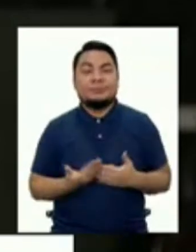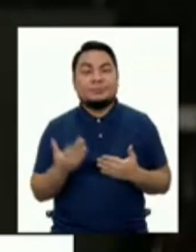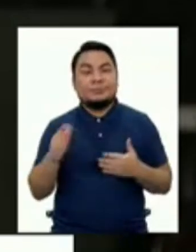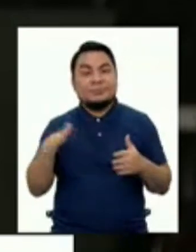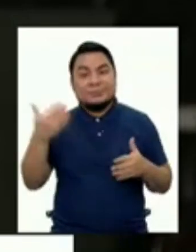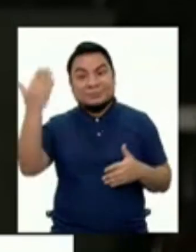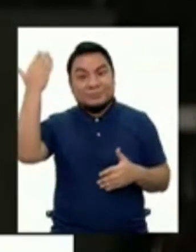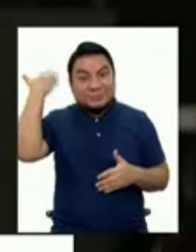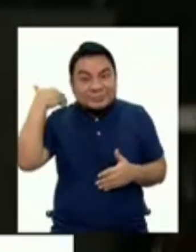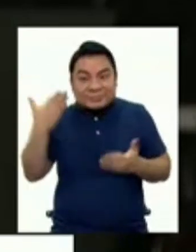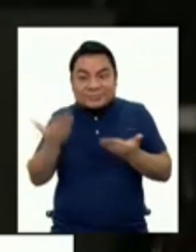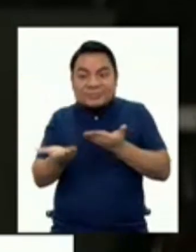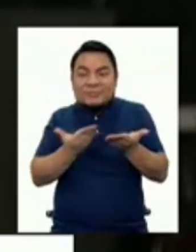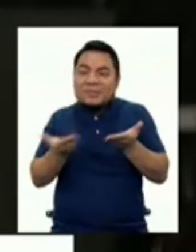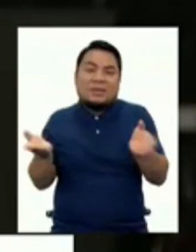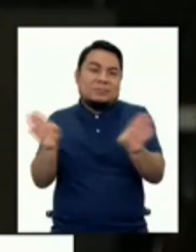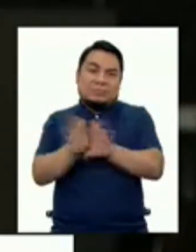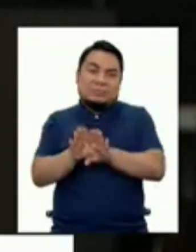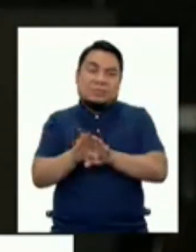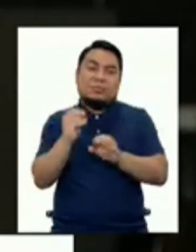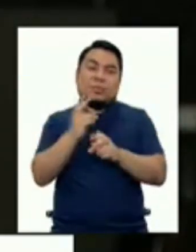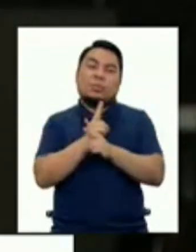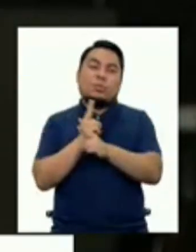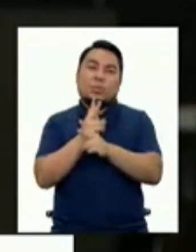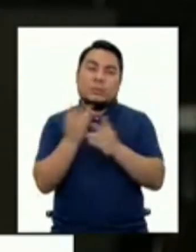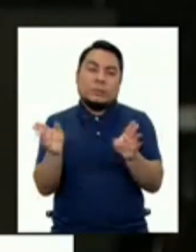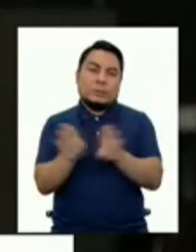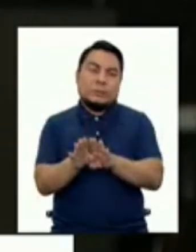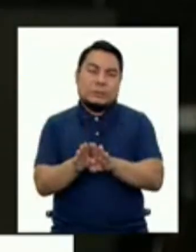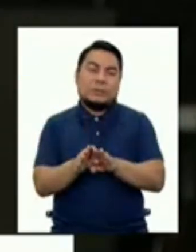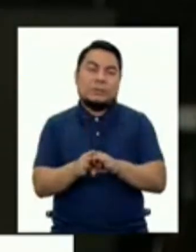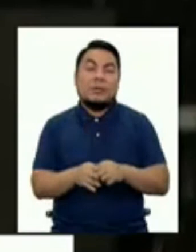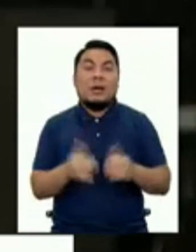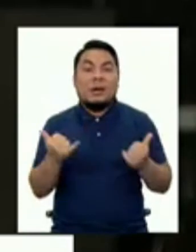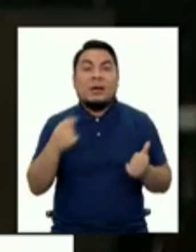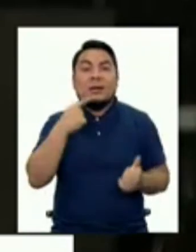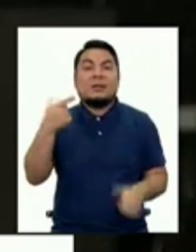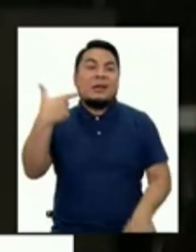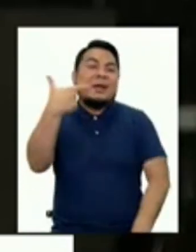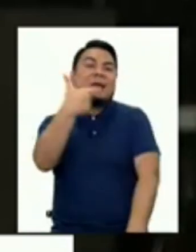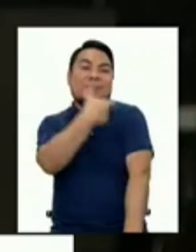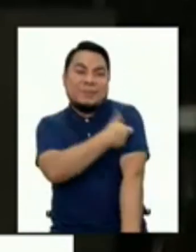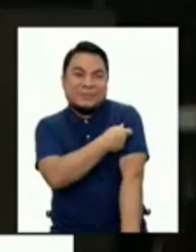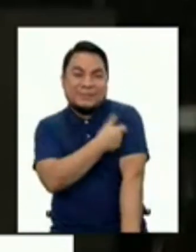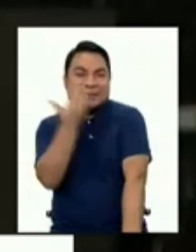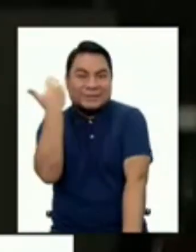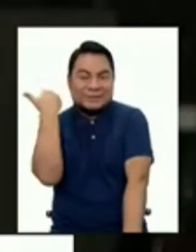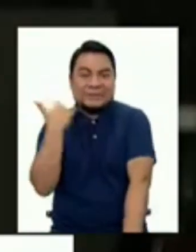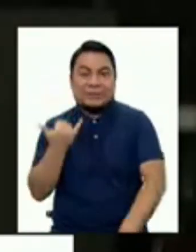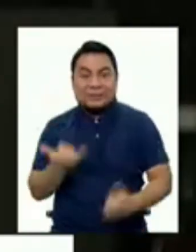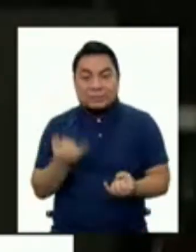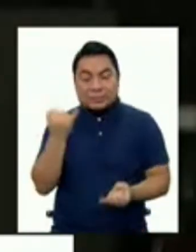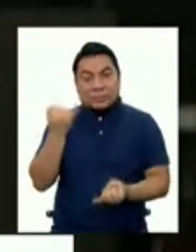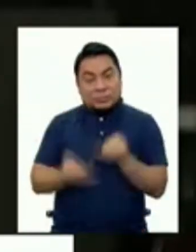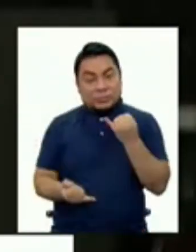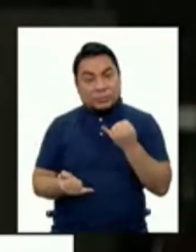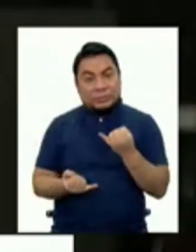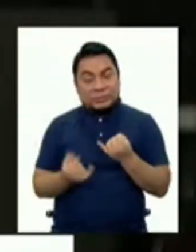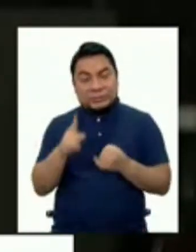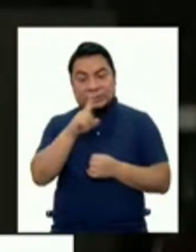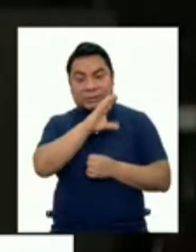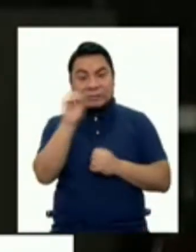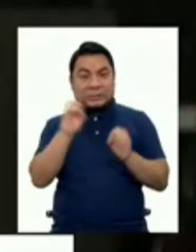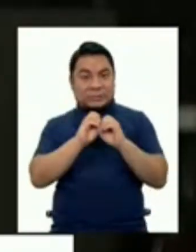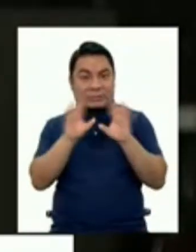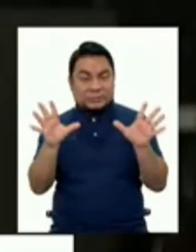que habían sido cerrados por cuestiones de seguridad, y uno de ellos es la vacunación. Durante estos últimos 100